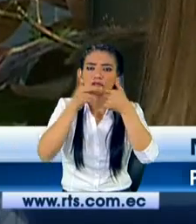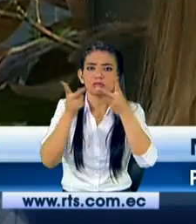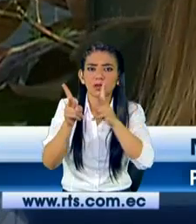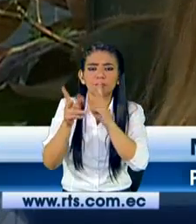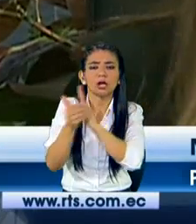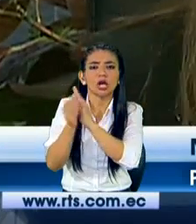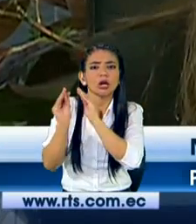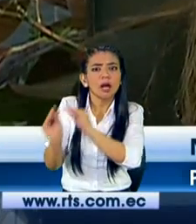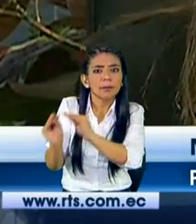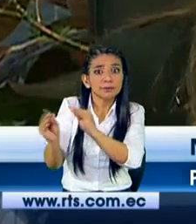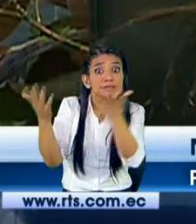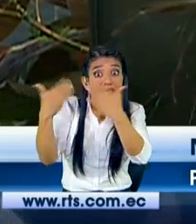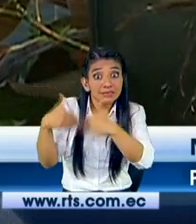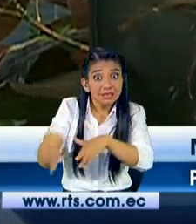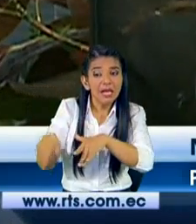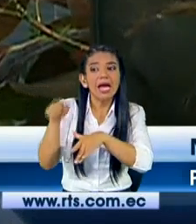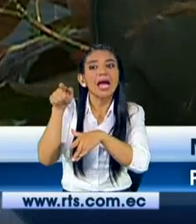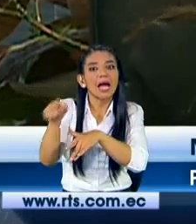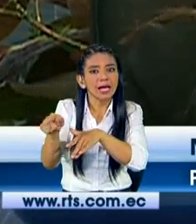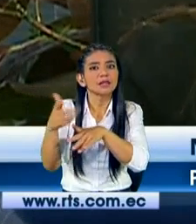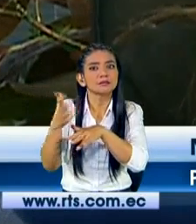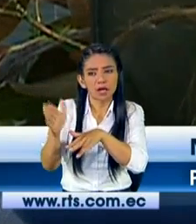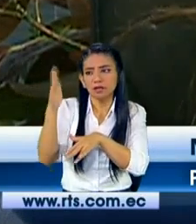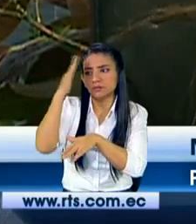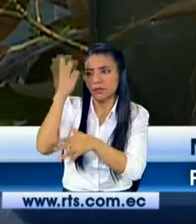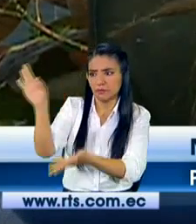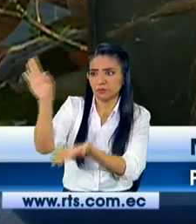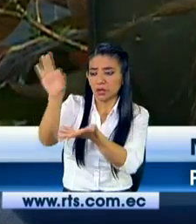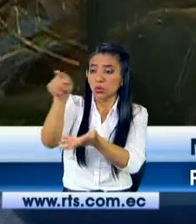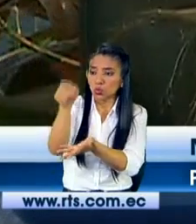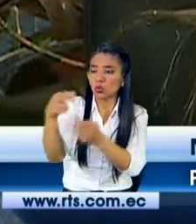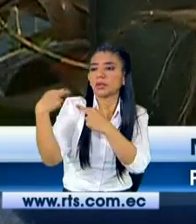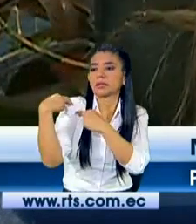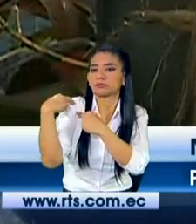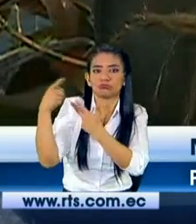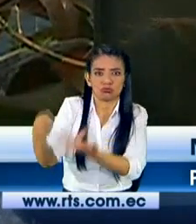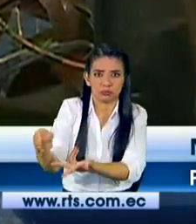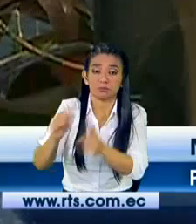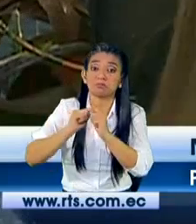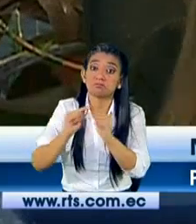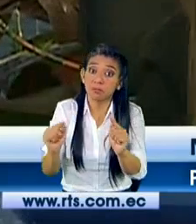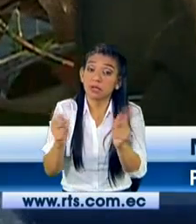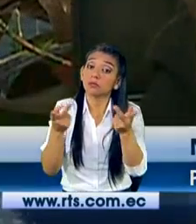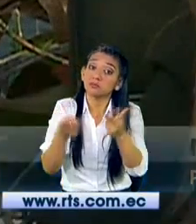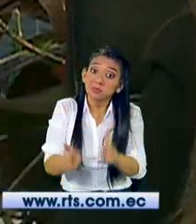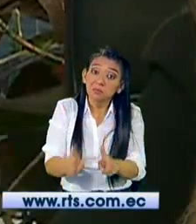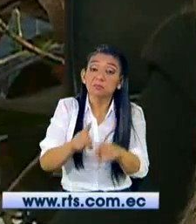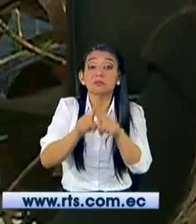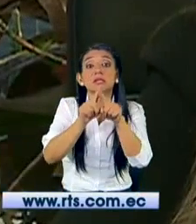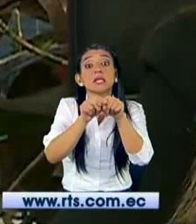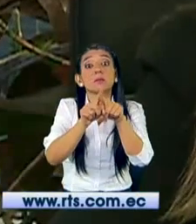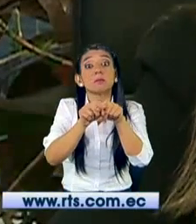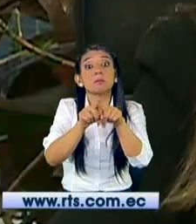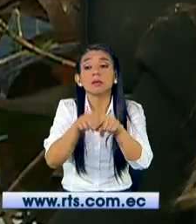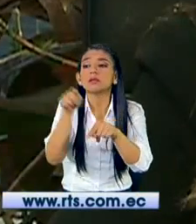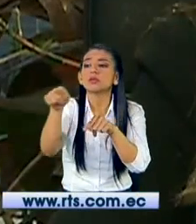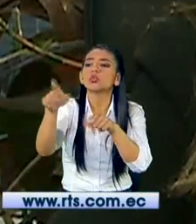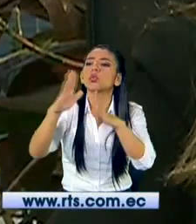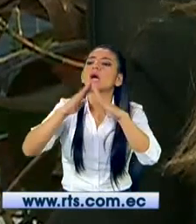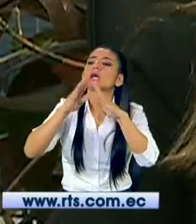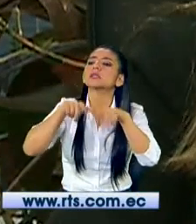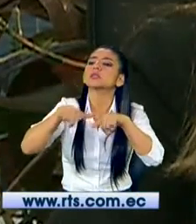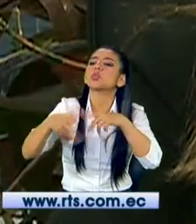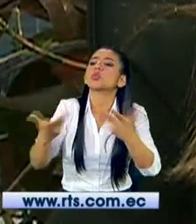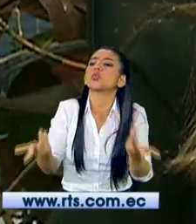Así como ejemplo, en uno de los hoteles de la capital se llevó a cabo un simulacro en caso de una posible erupción del volcán Cotopaxi o también cualquier otro